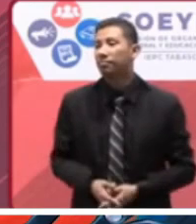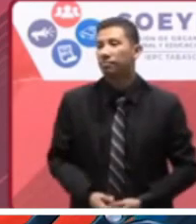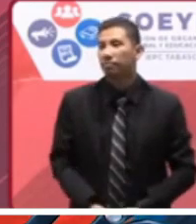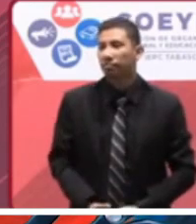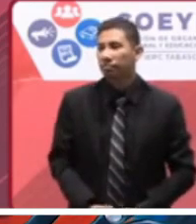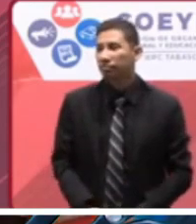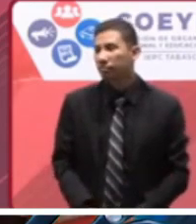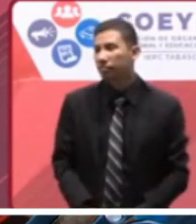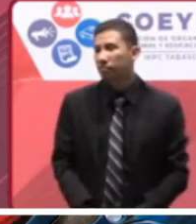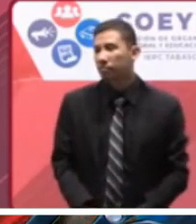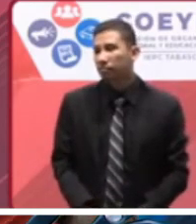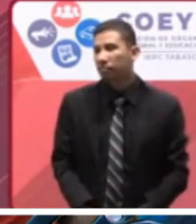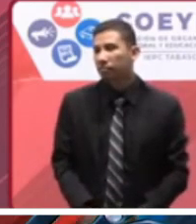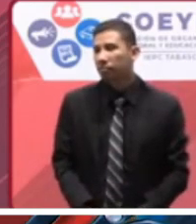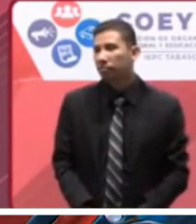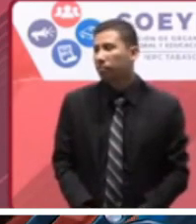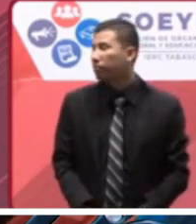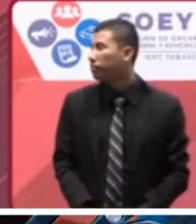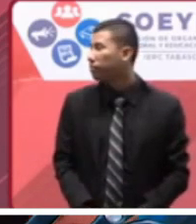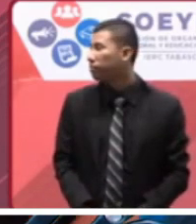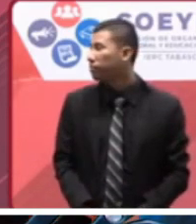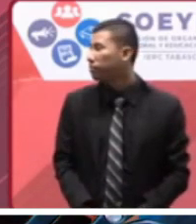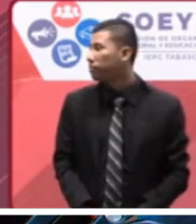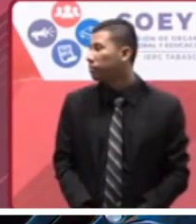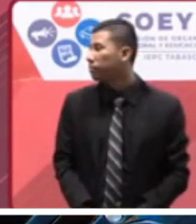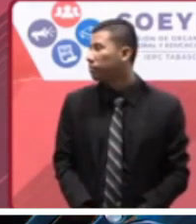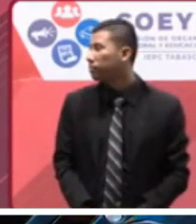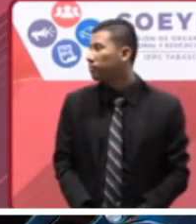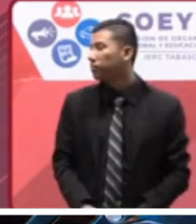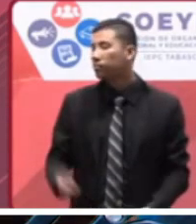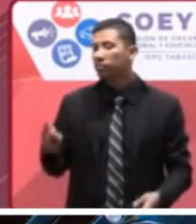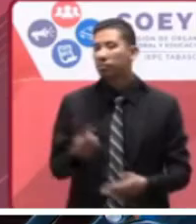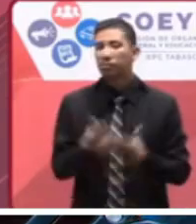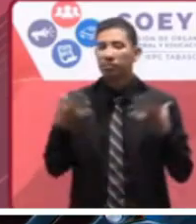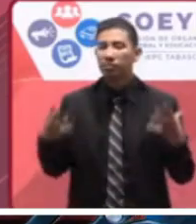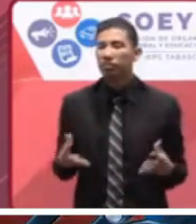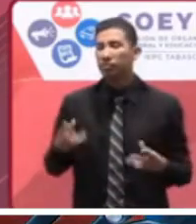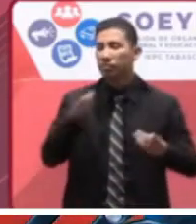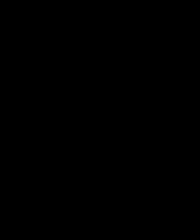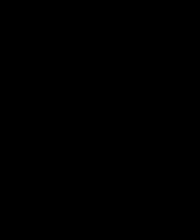cuarta transformación de la vida pública de este país. Nos vemos en el próximo video.